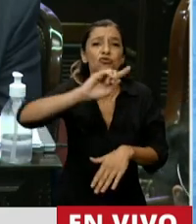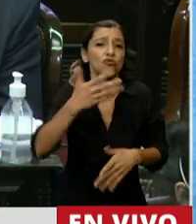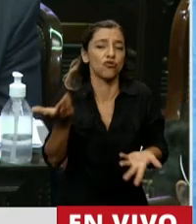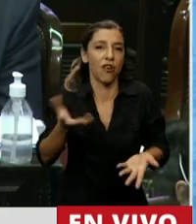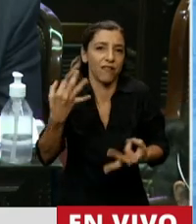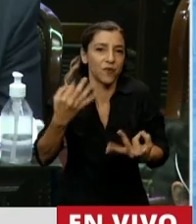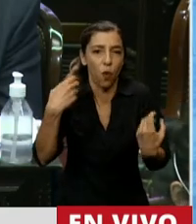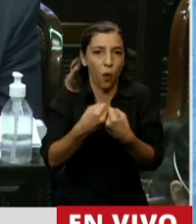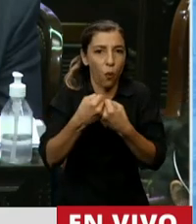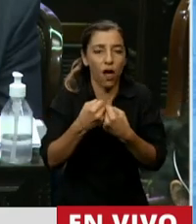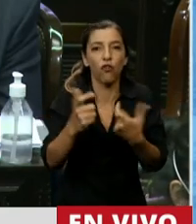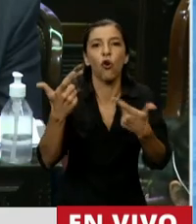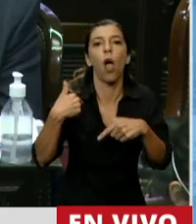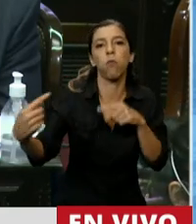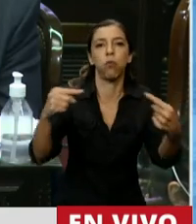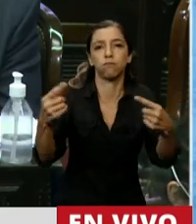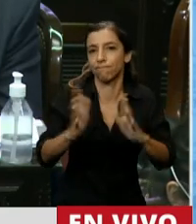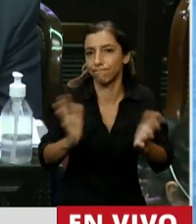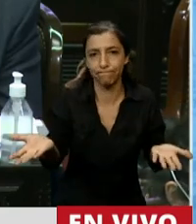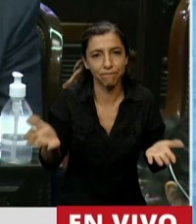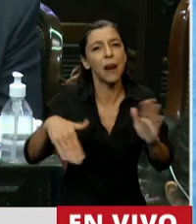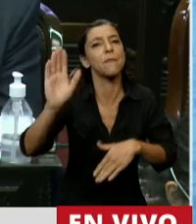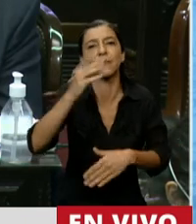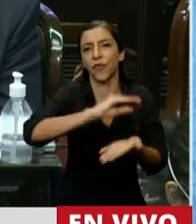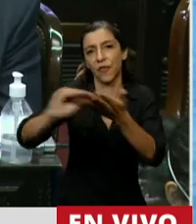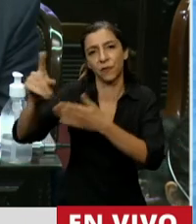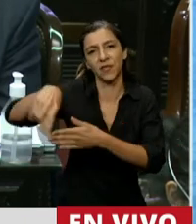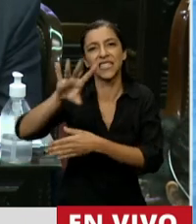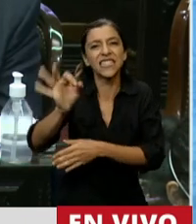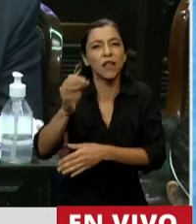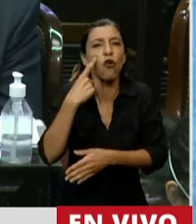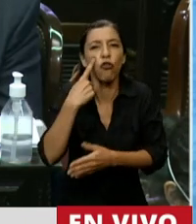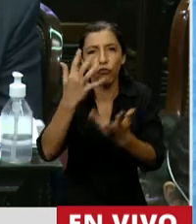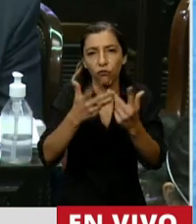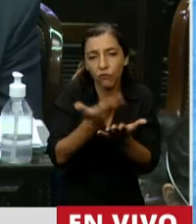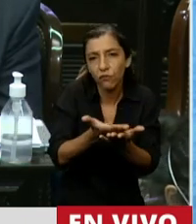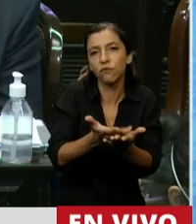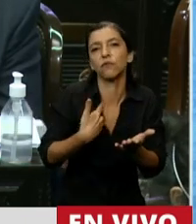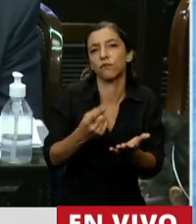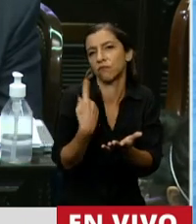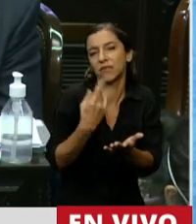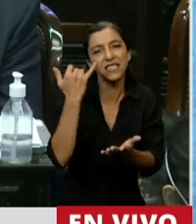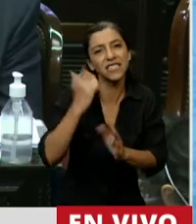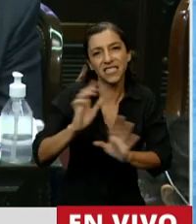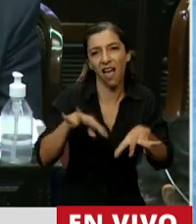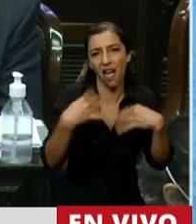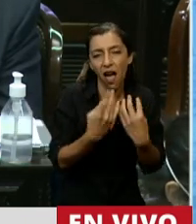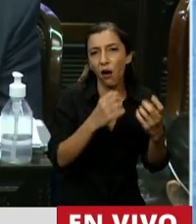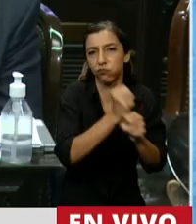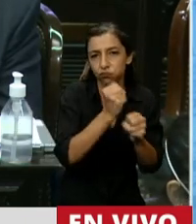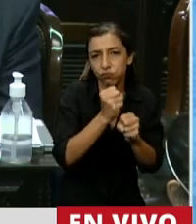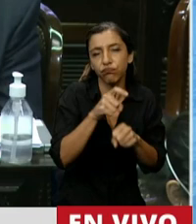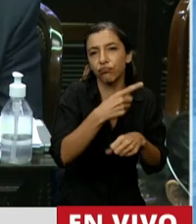controvertido, la mayoría de los diputados conoce, se ha trabajado en la Cámara, se trabajó en el Senado, se trabajó con